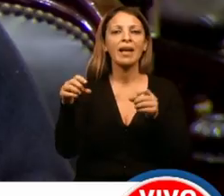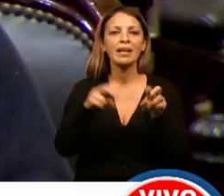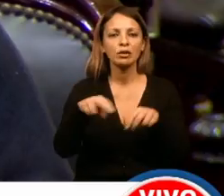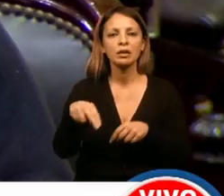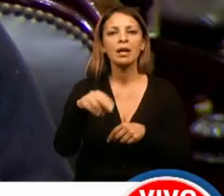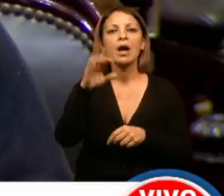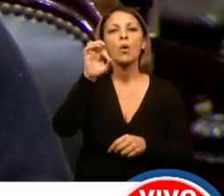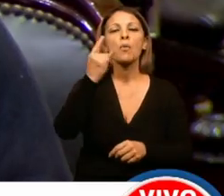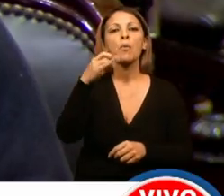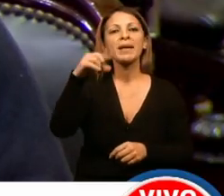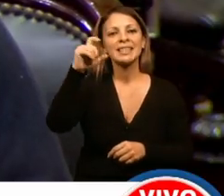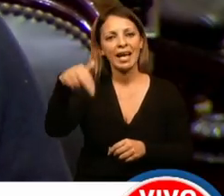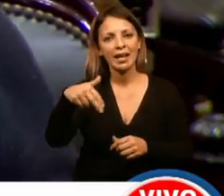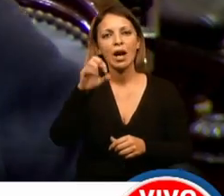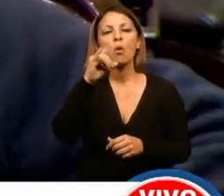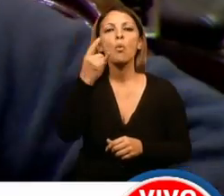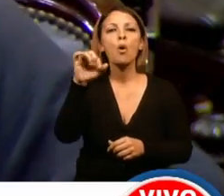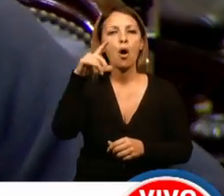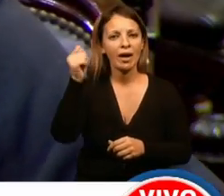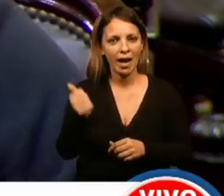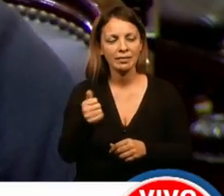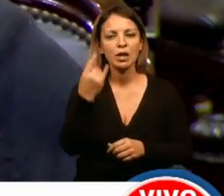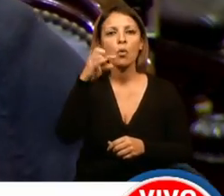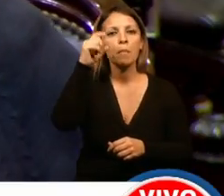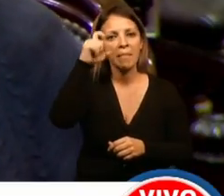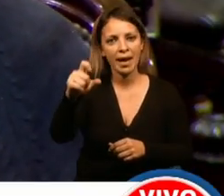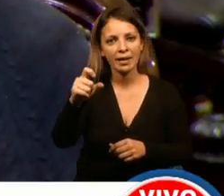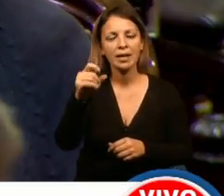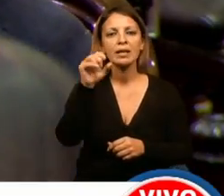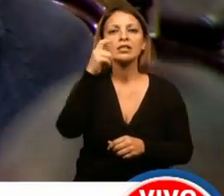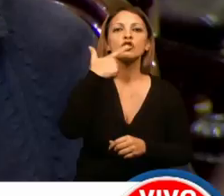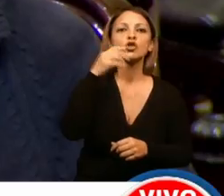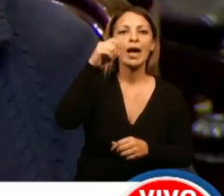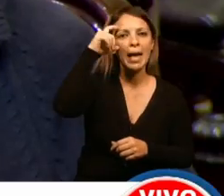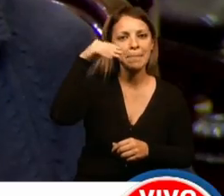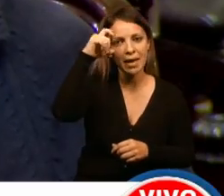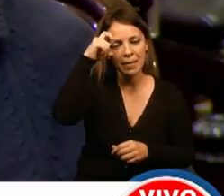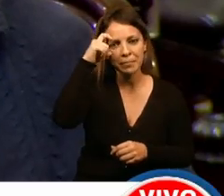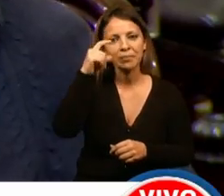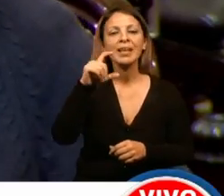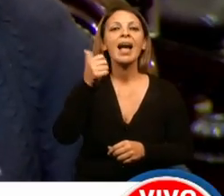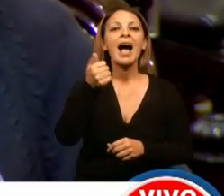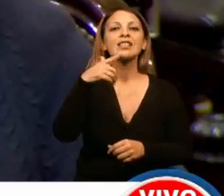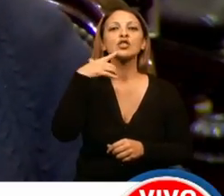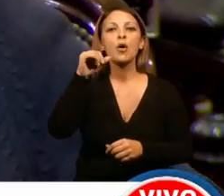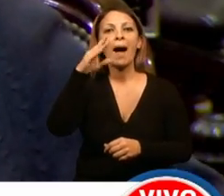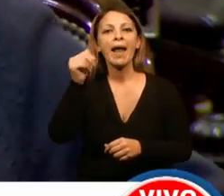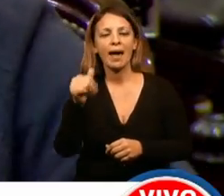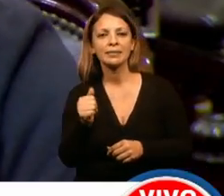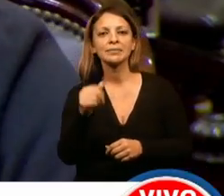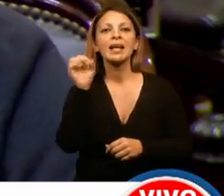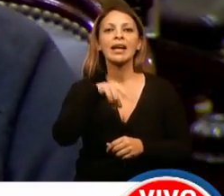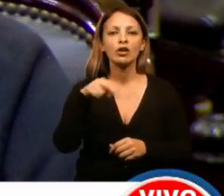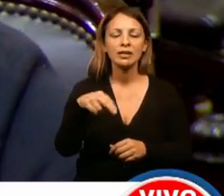psn somos work graciosa coupet su m 7 así vara regional de coche